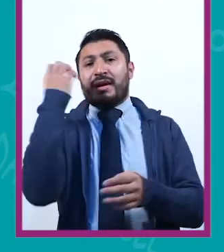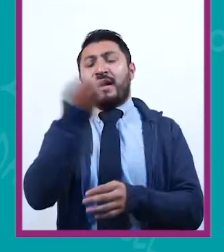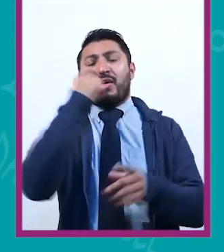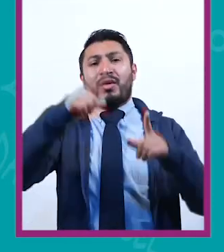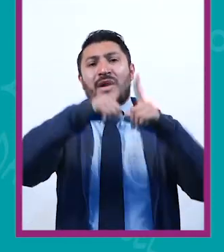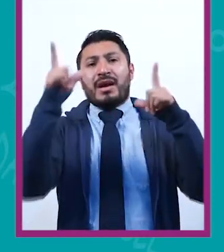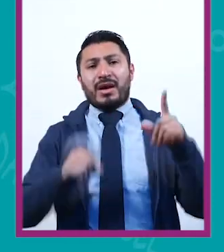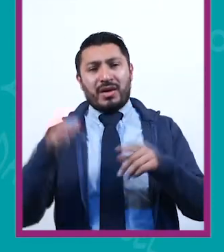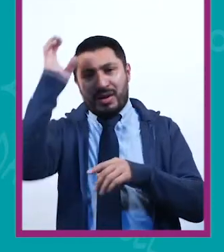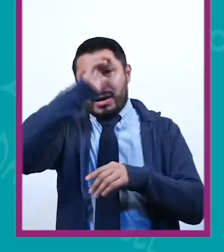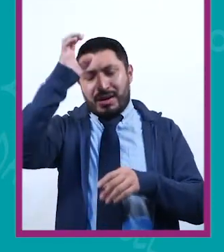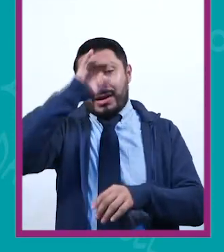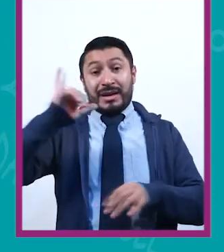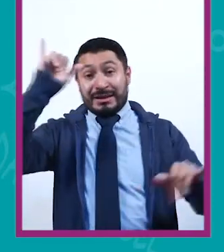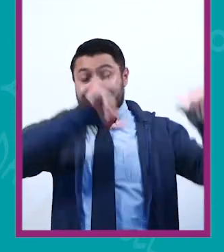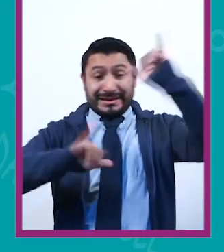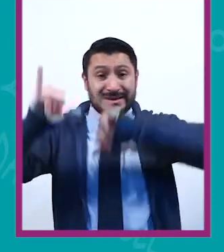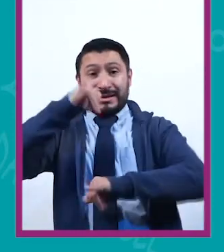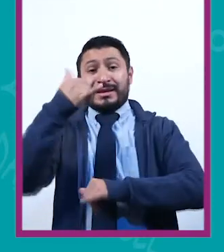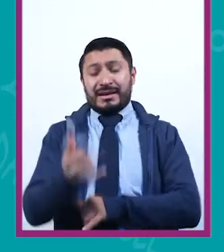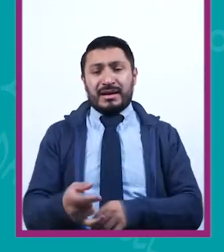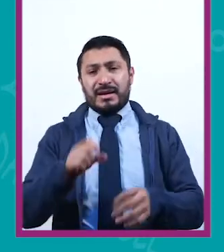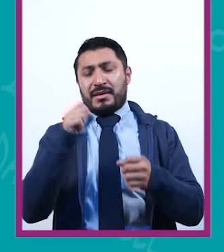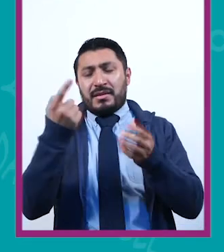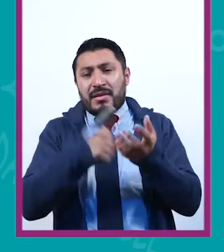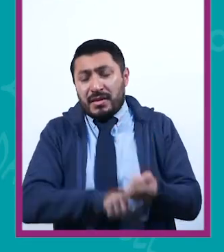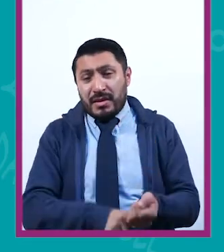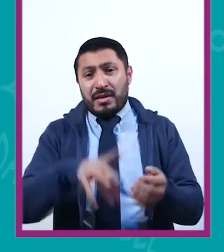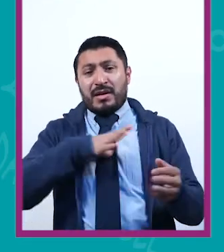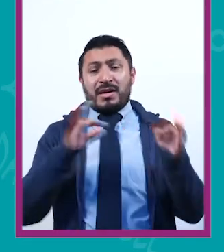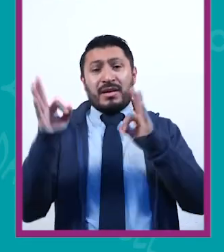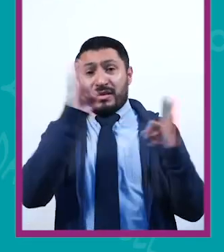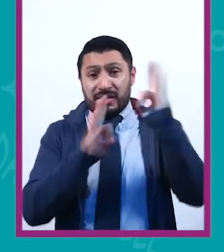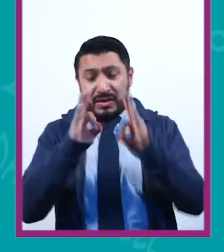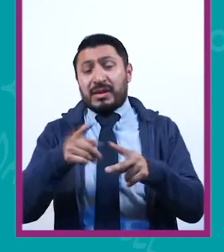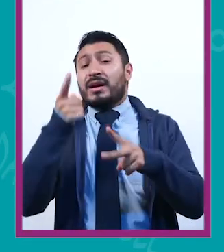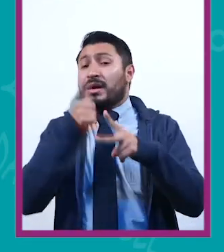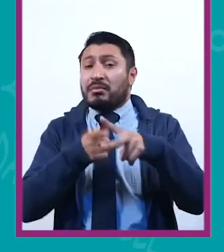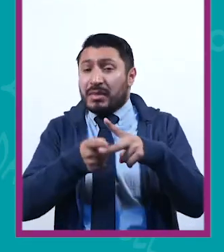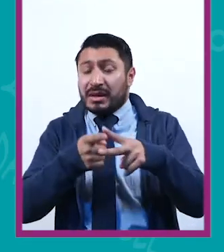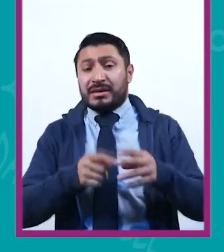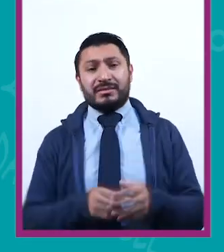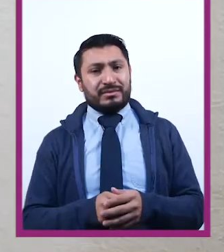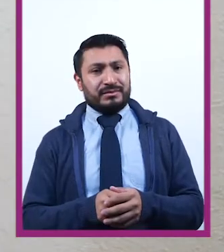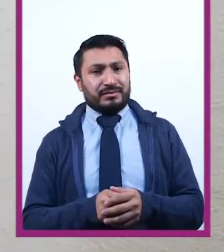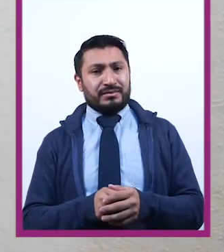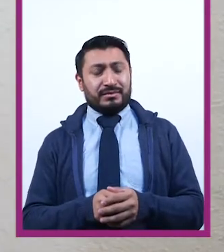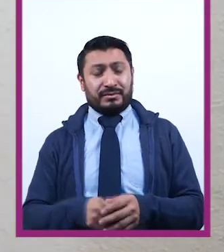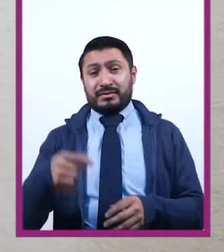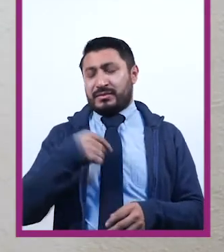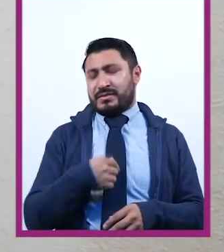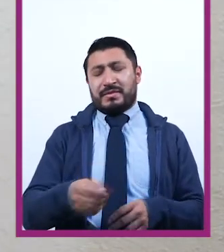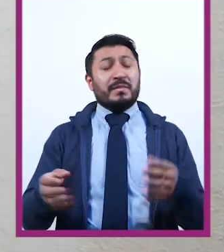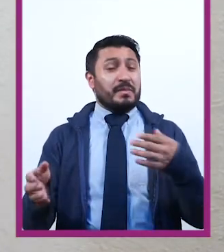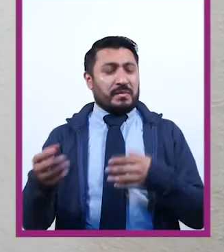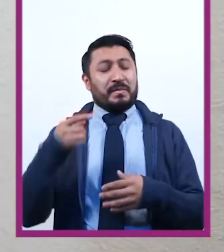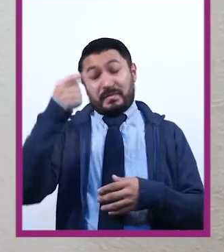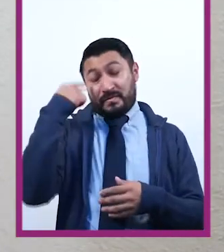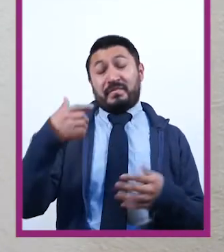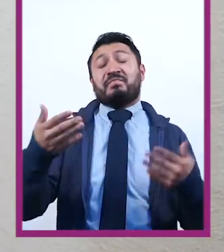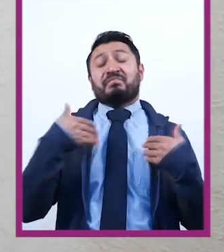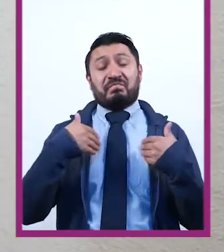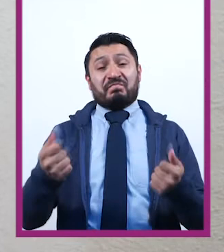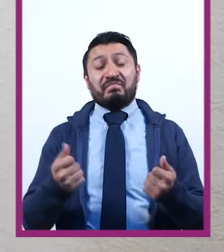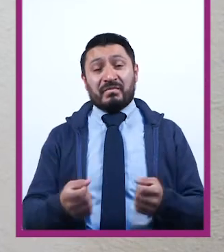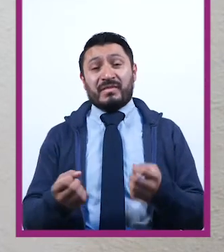Ingenieros, la Escuela Nacional de Ciencias Químicas y una sección de Física y Matemáticas. Resulta para mí muy